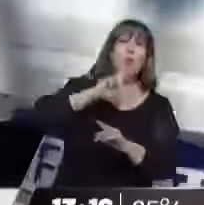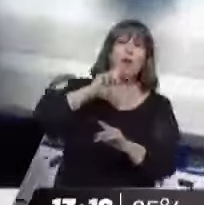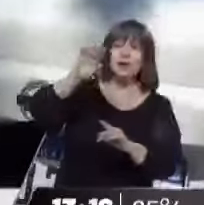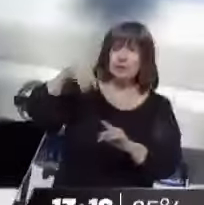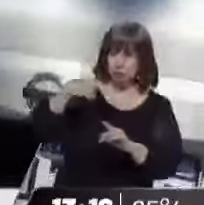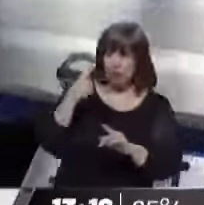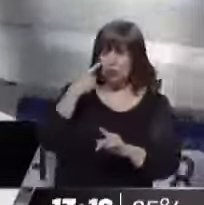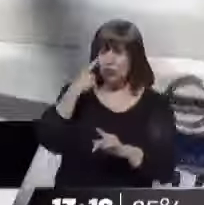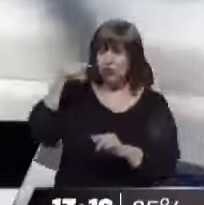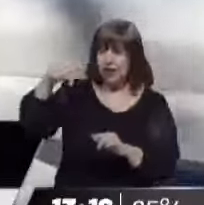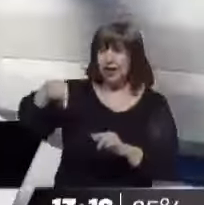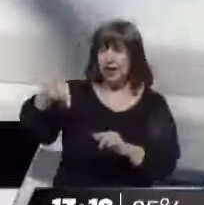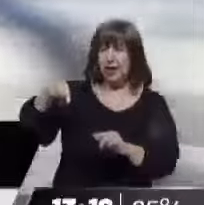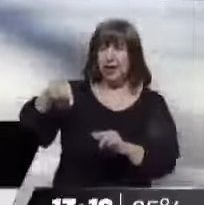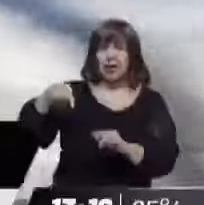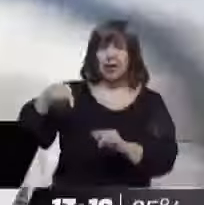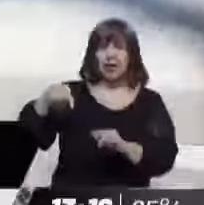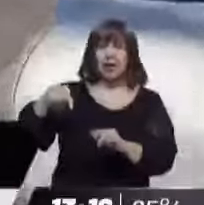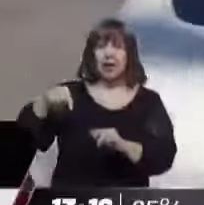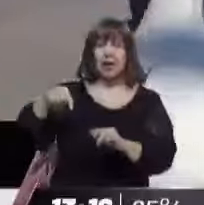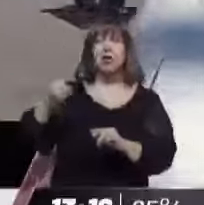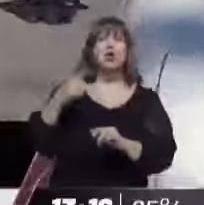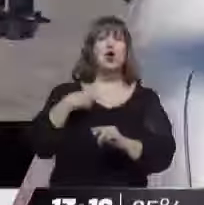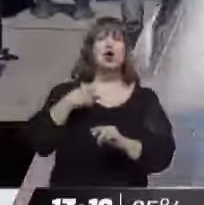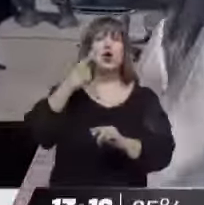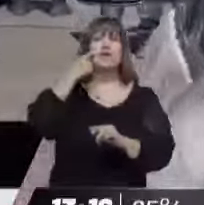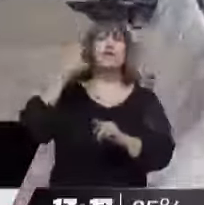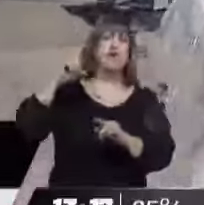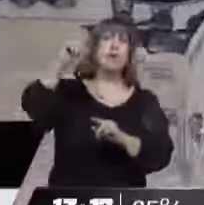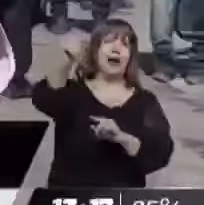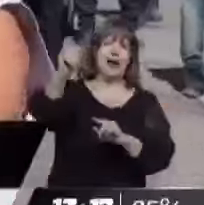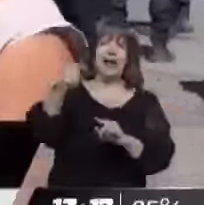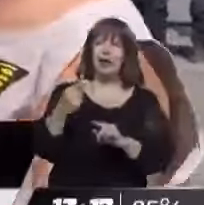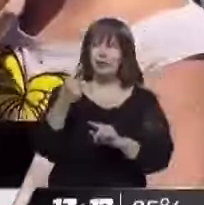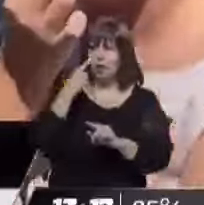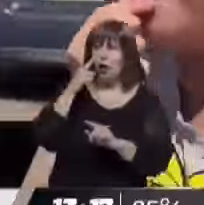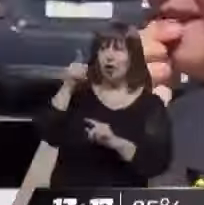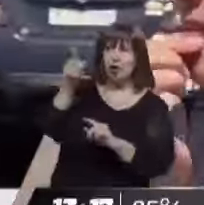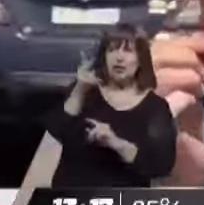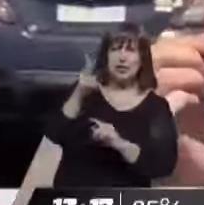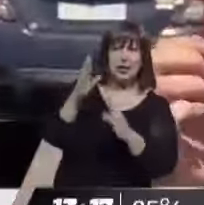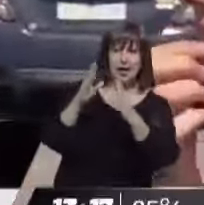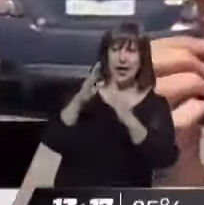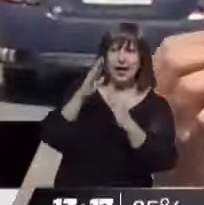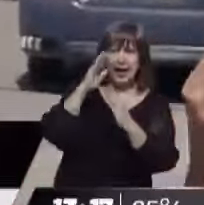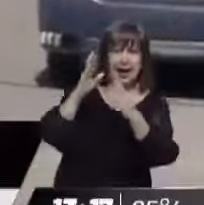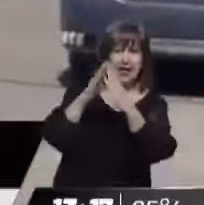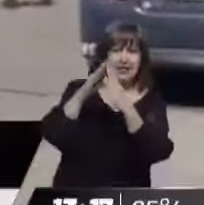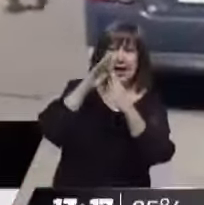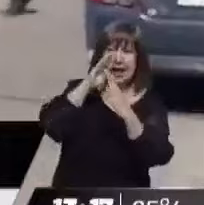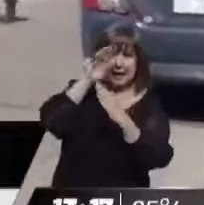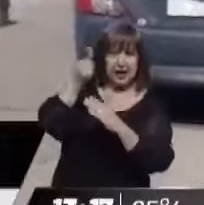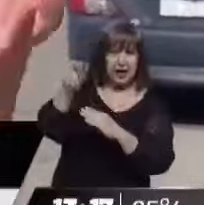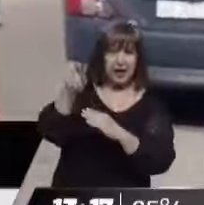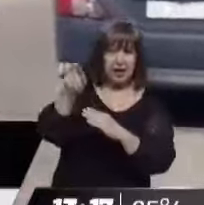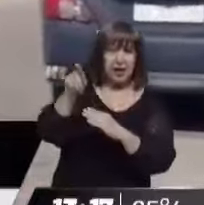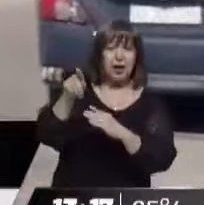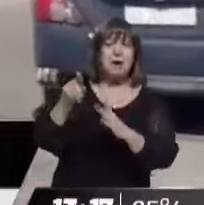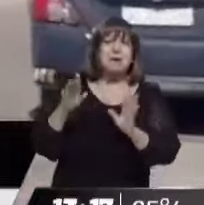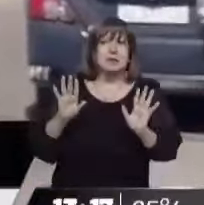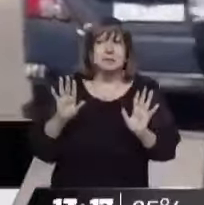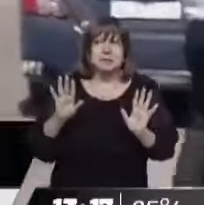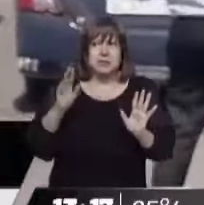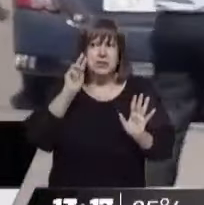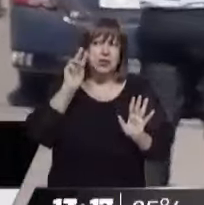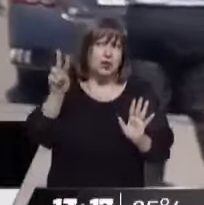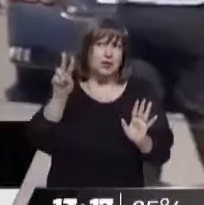la zona? No, más por allá vivimos. ¿Conocías a la gente de acá, de la Casa Negra? Sí, los había visto una vez, pero no tenía mucha